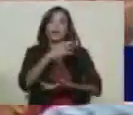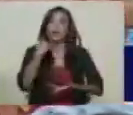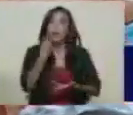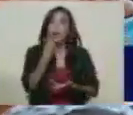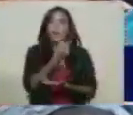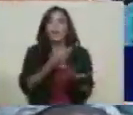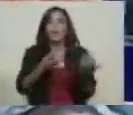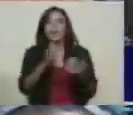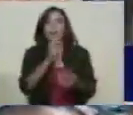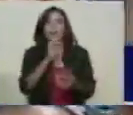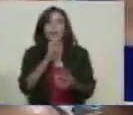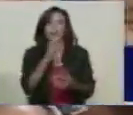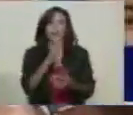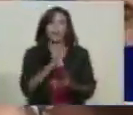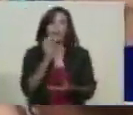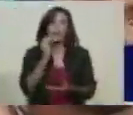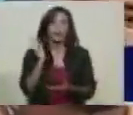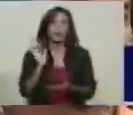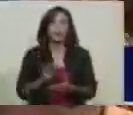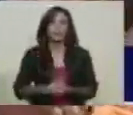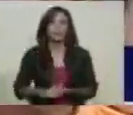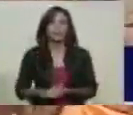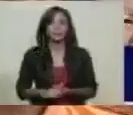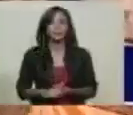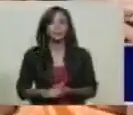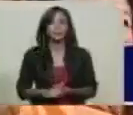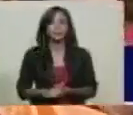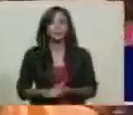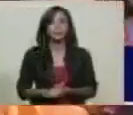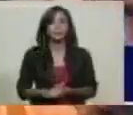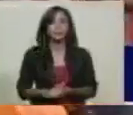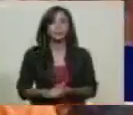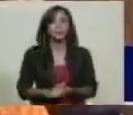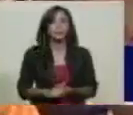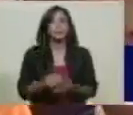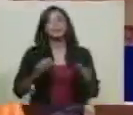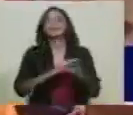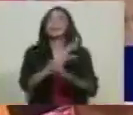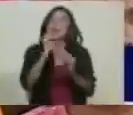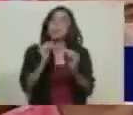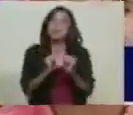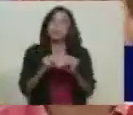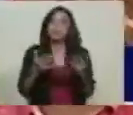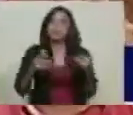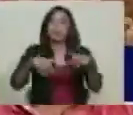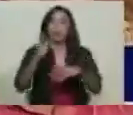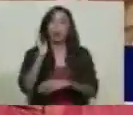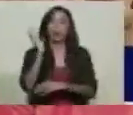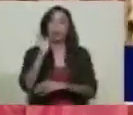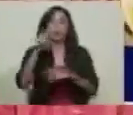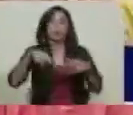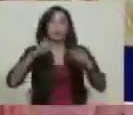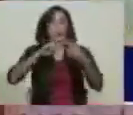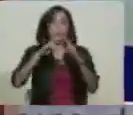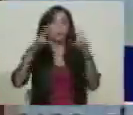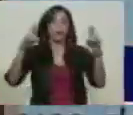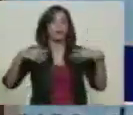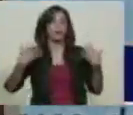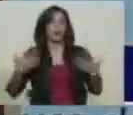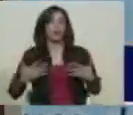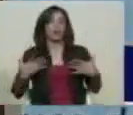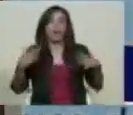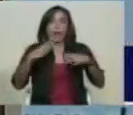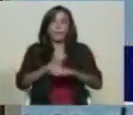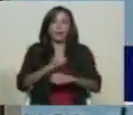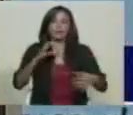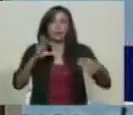oro. Ya para culminar, y como este es un congreso de paz, de alegría, de esperanza,